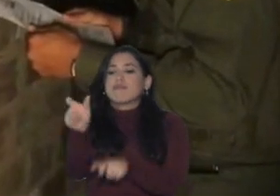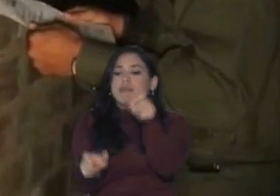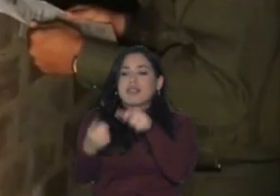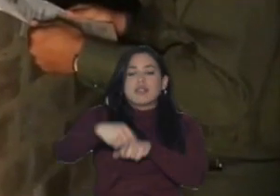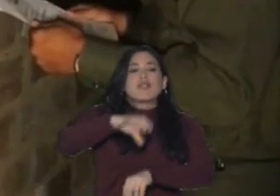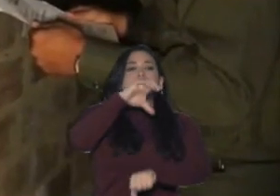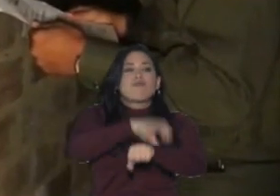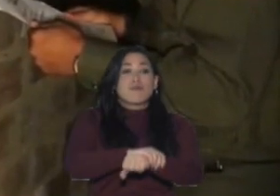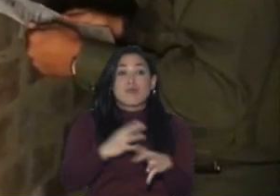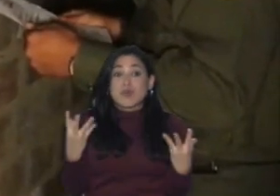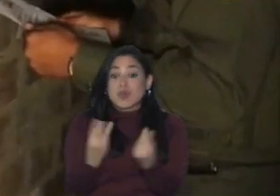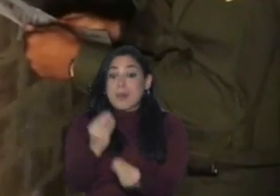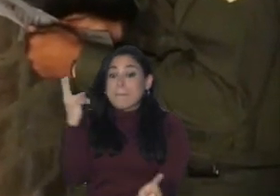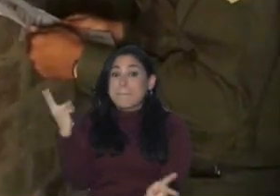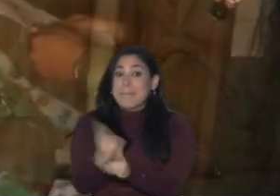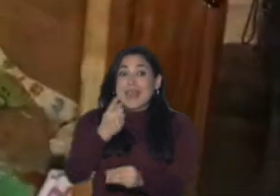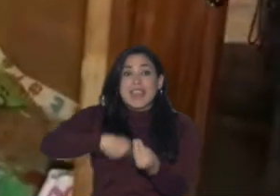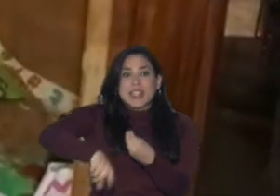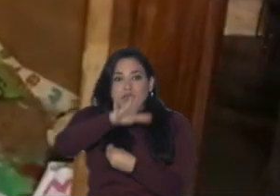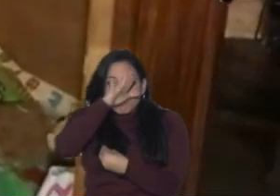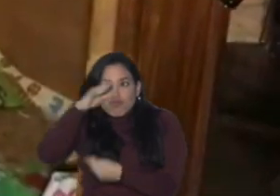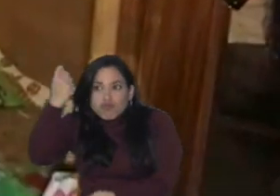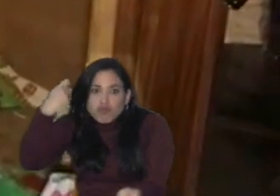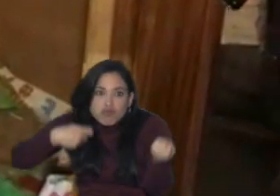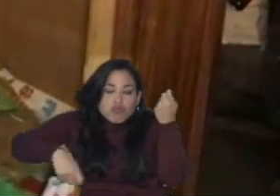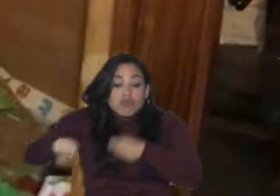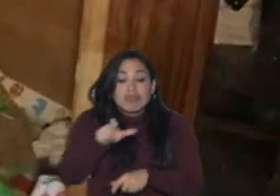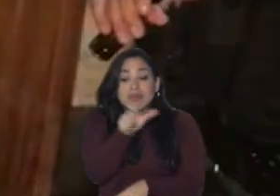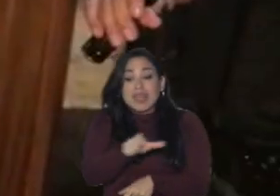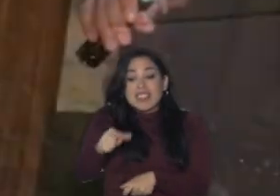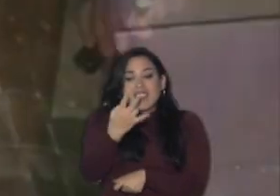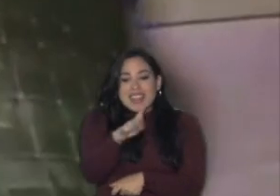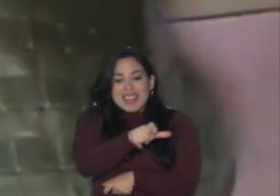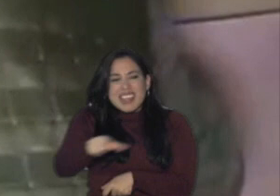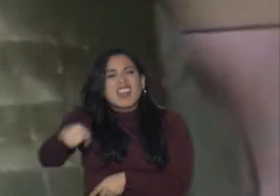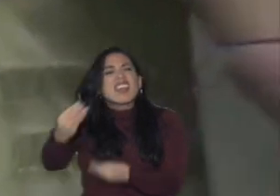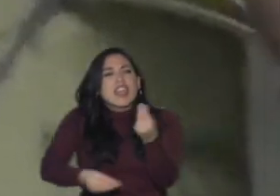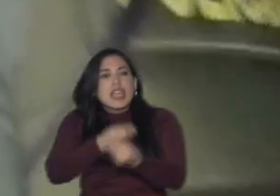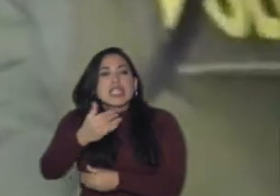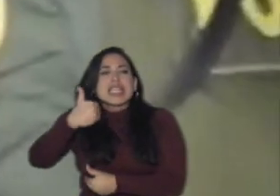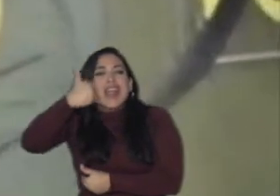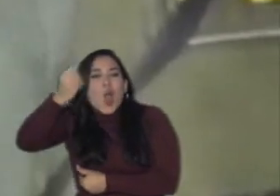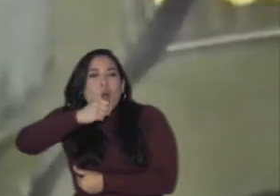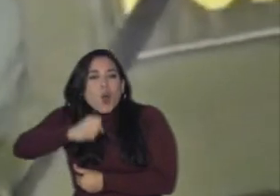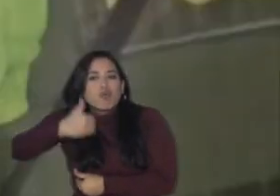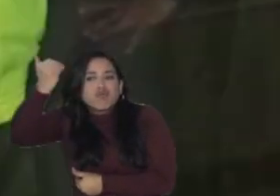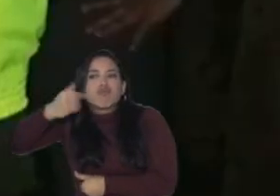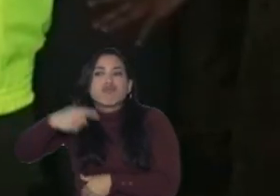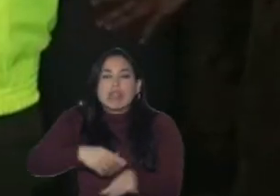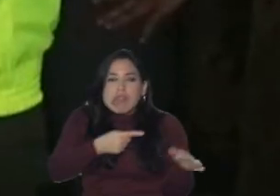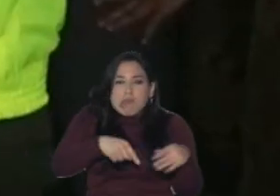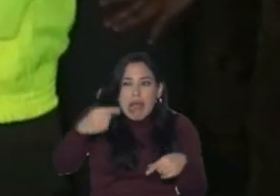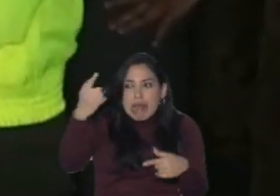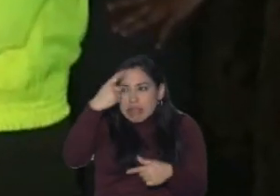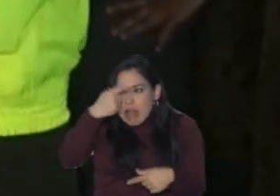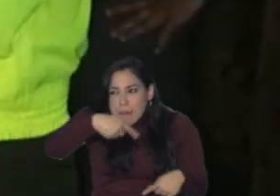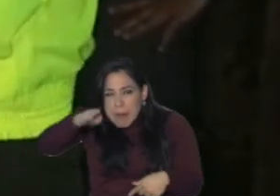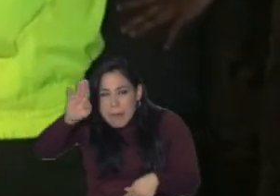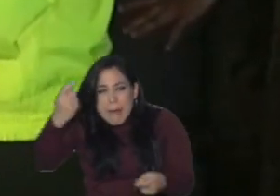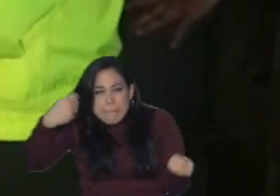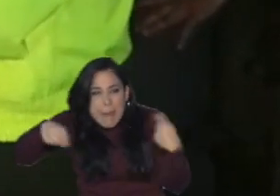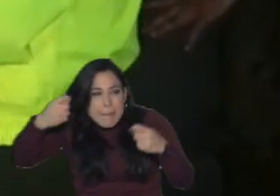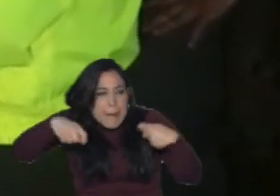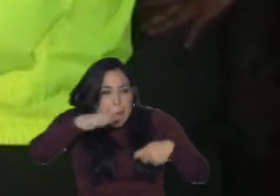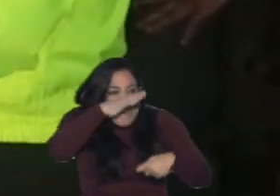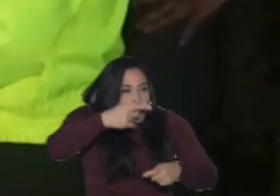que conformaban una temida banda de microtráfico. Estas personas utilizaban a adultos mayores para comercializar